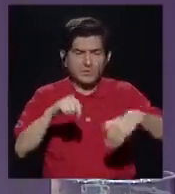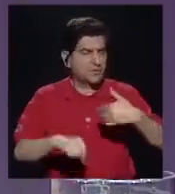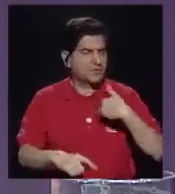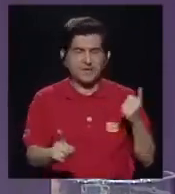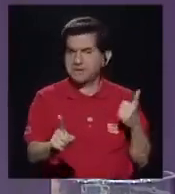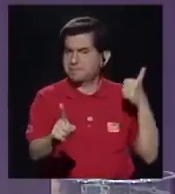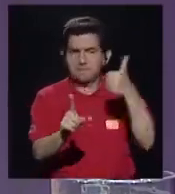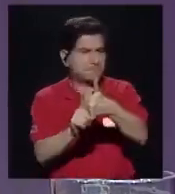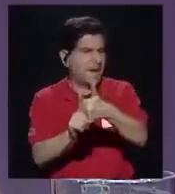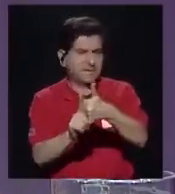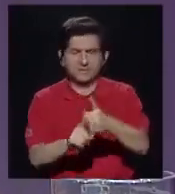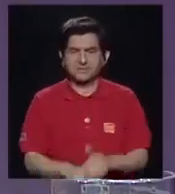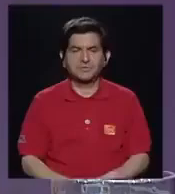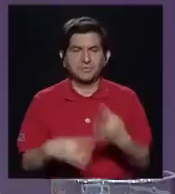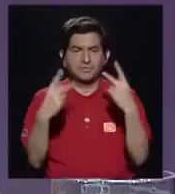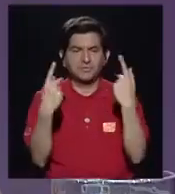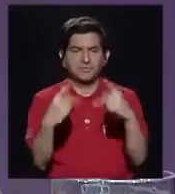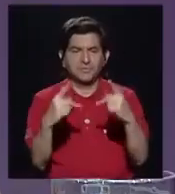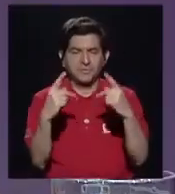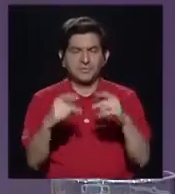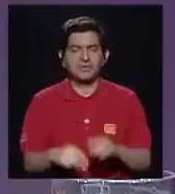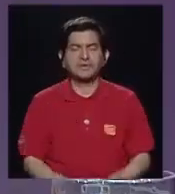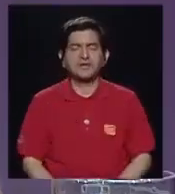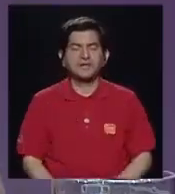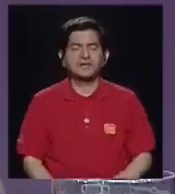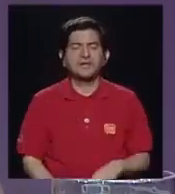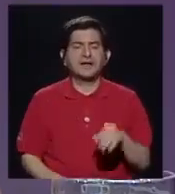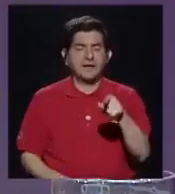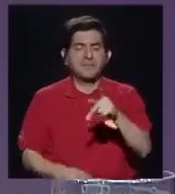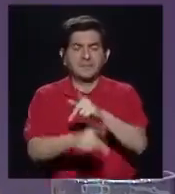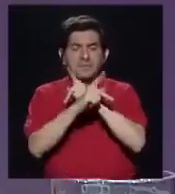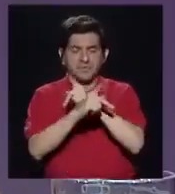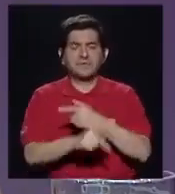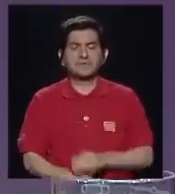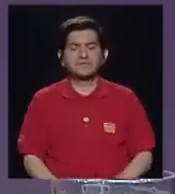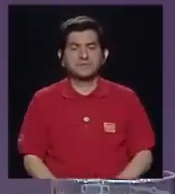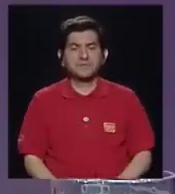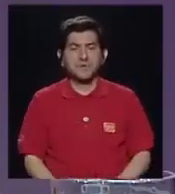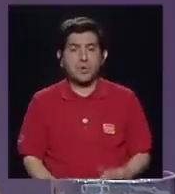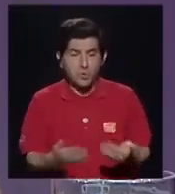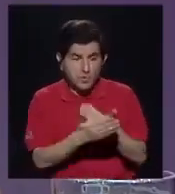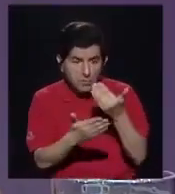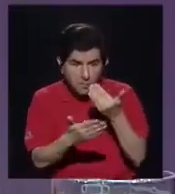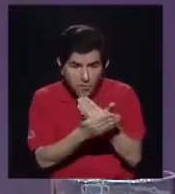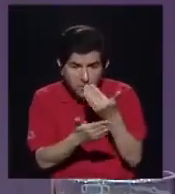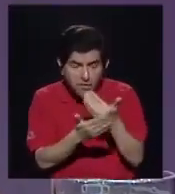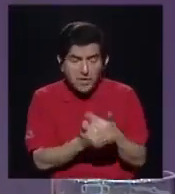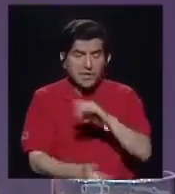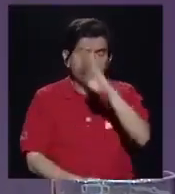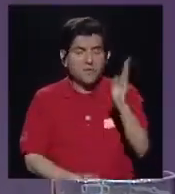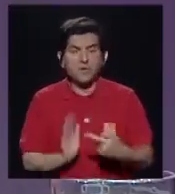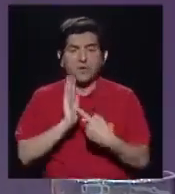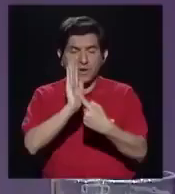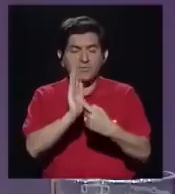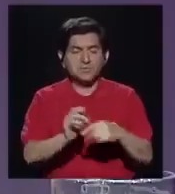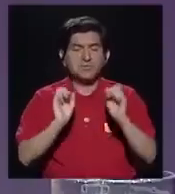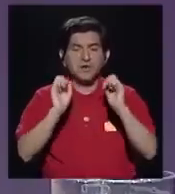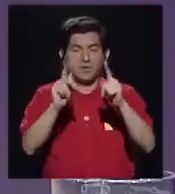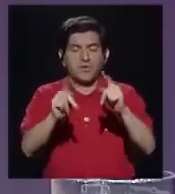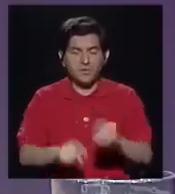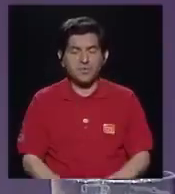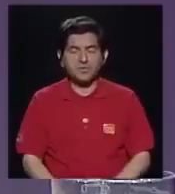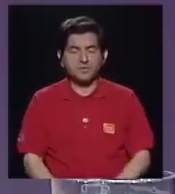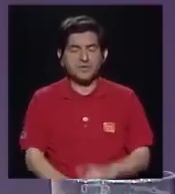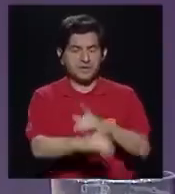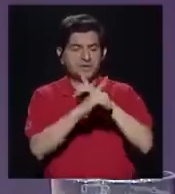verdadero impacto para protegernos la modernidad y el estado no han mostrado el momento alguno su capacidad para defender la